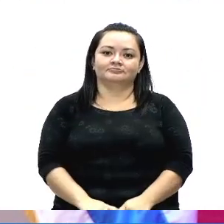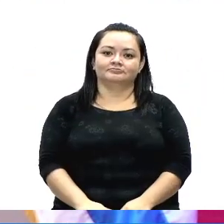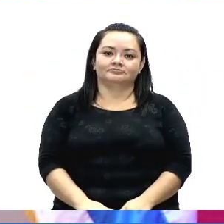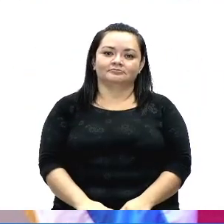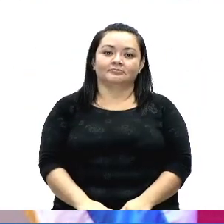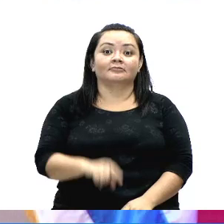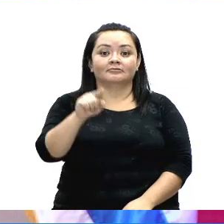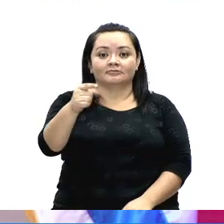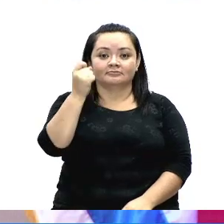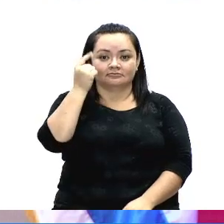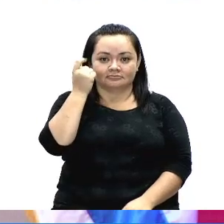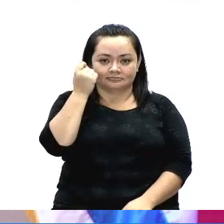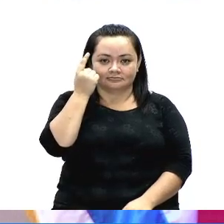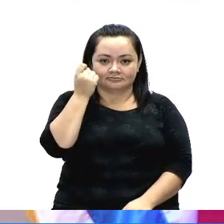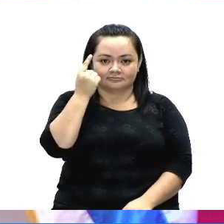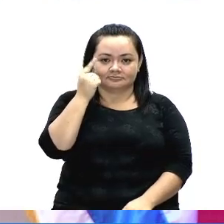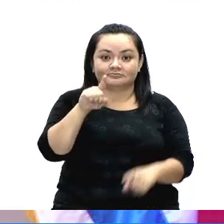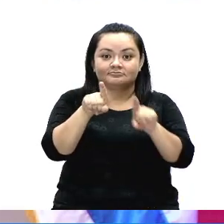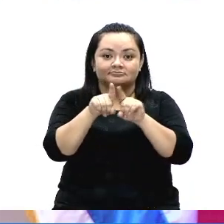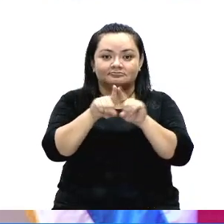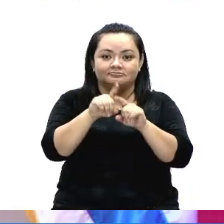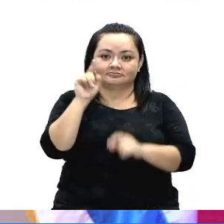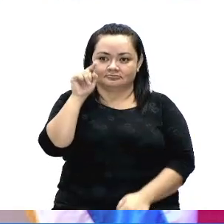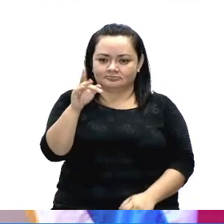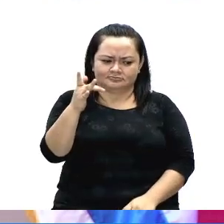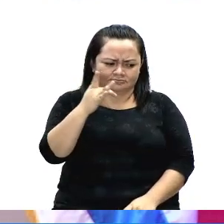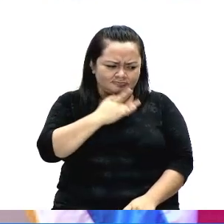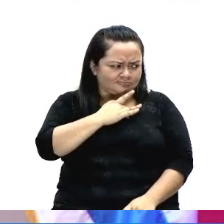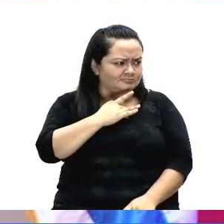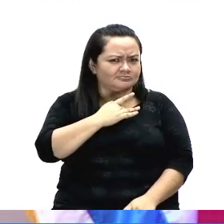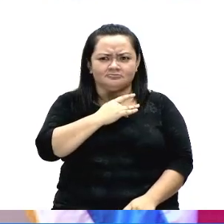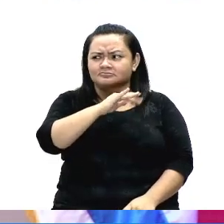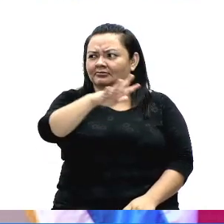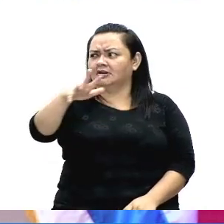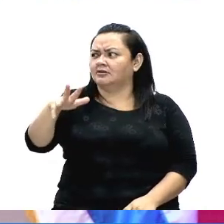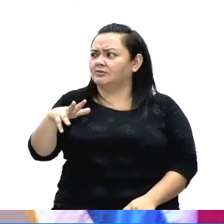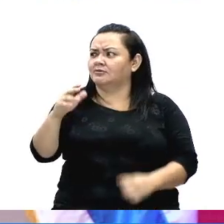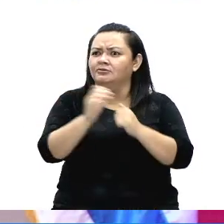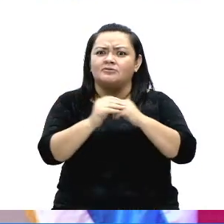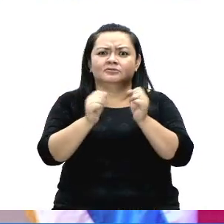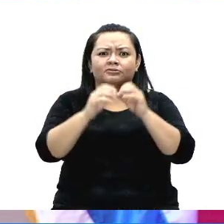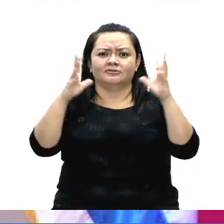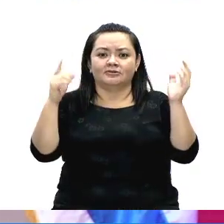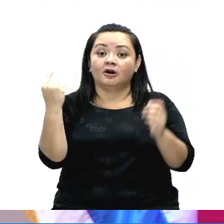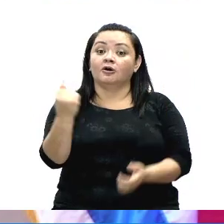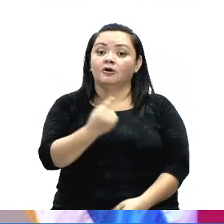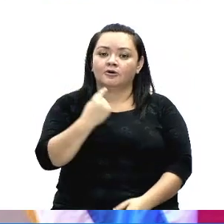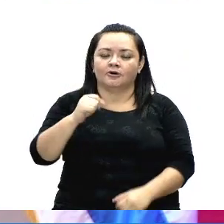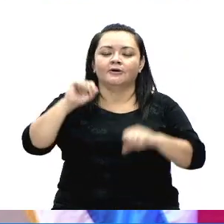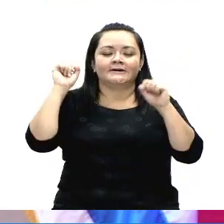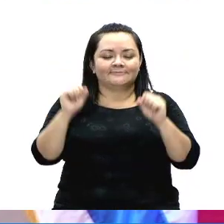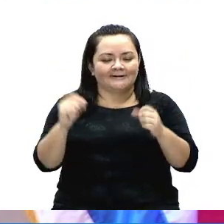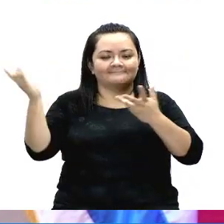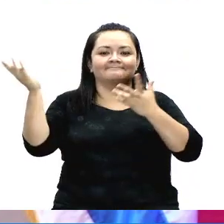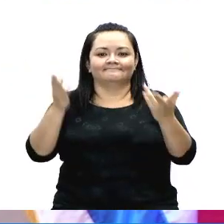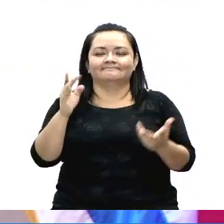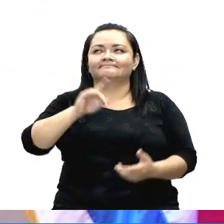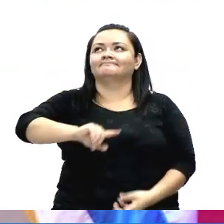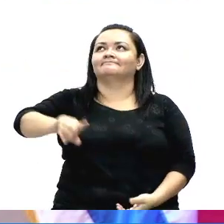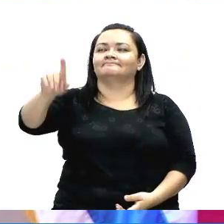para que te des cuenta mi amado hermano que si te toca atravesar una adversidad una dificultad el único que siempre va a estar es